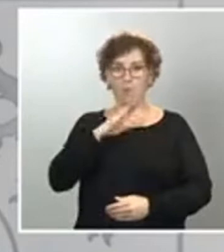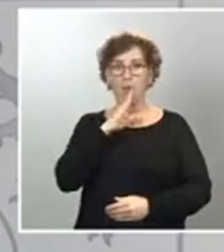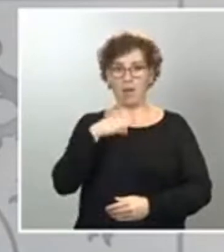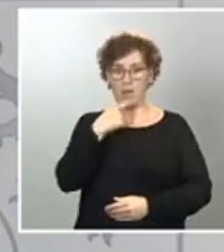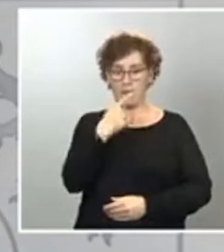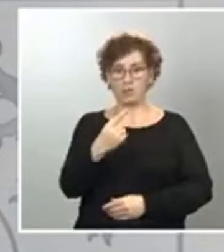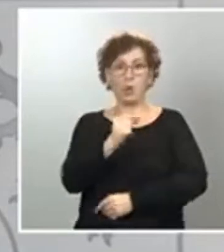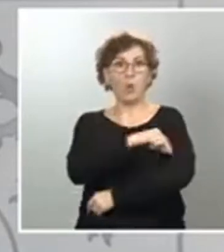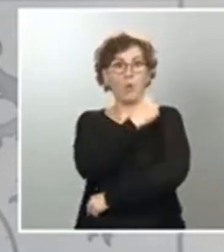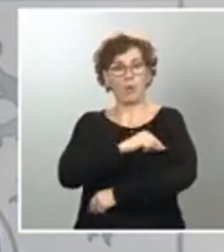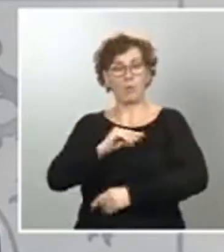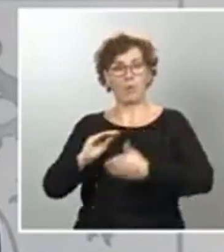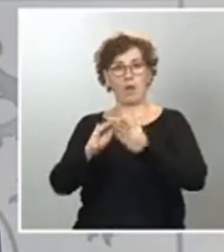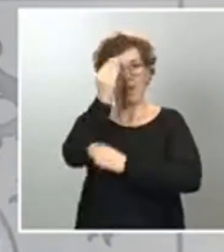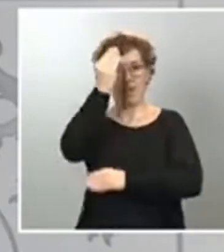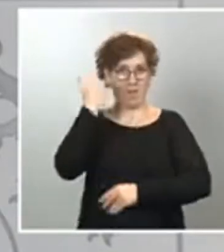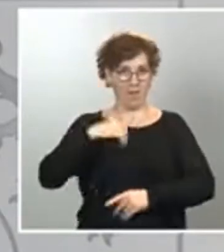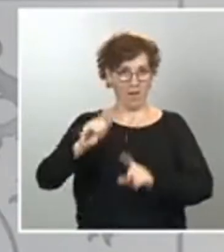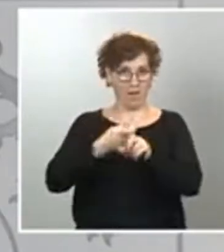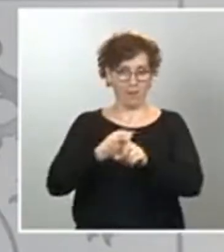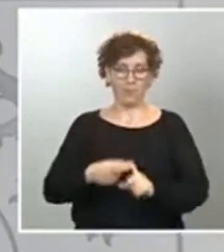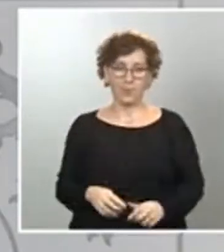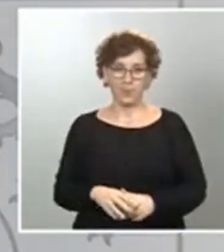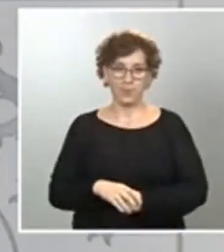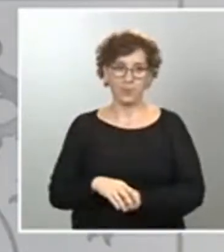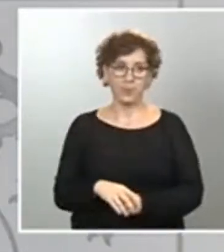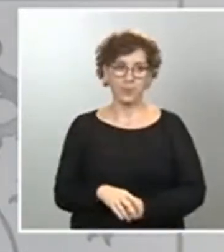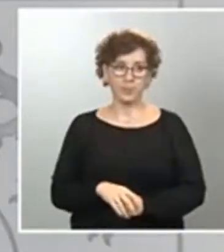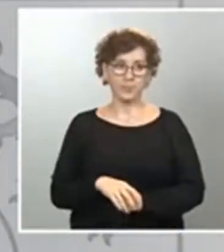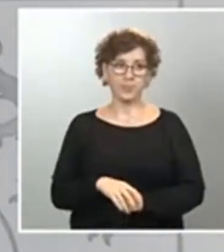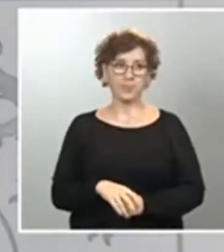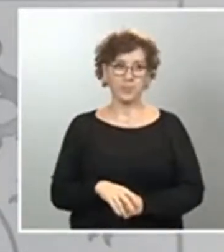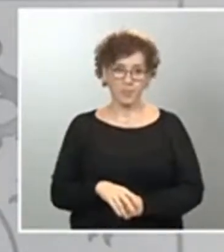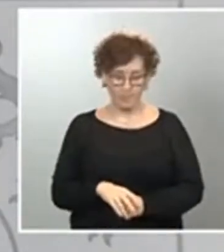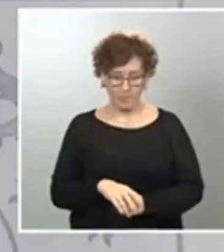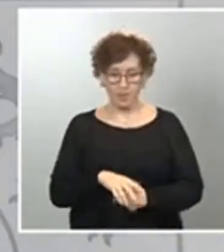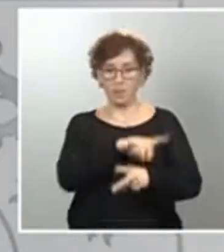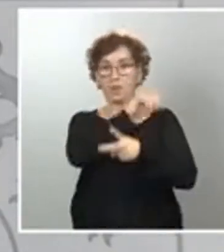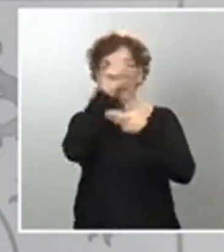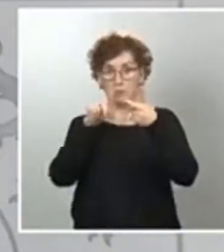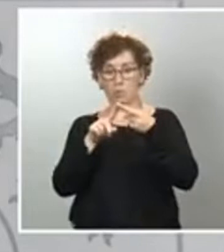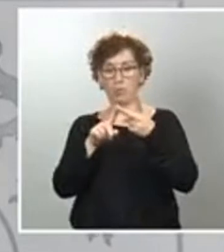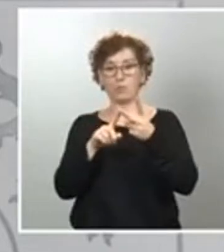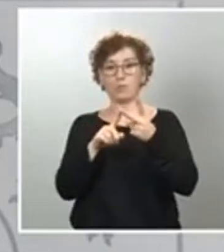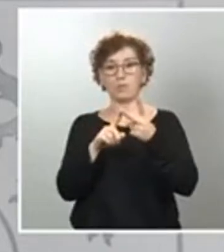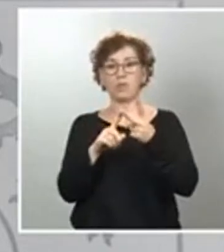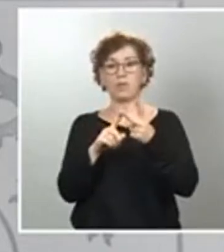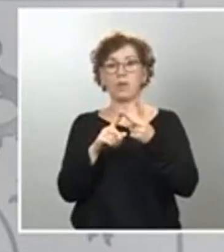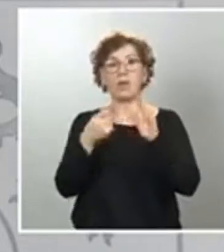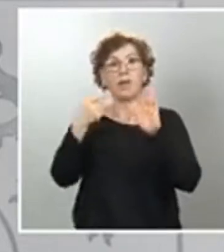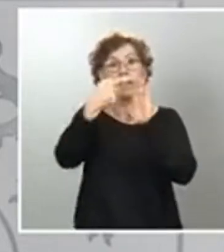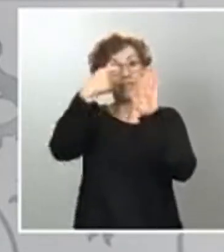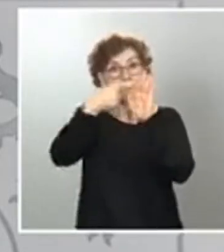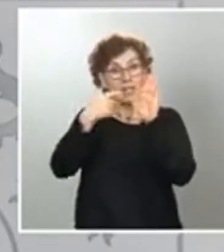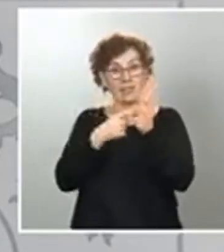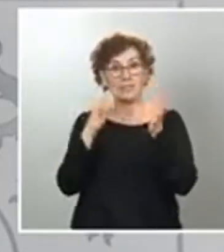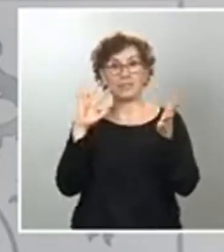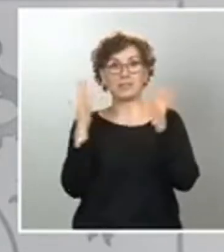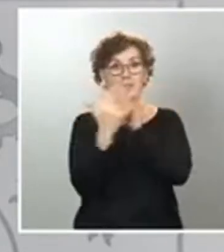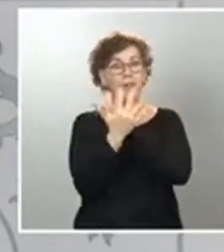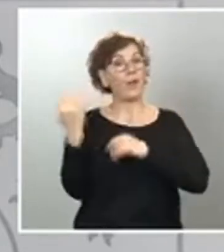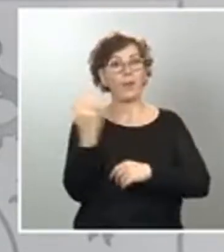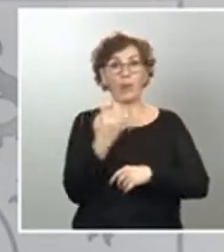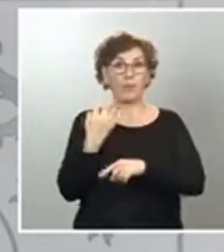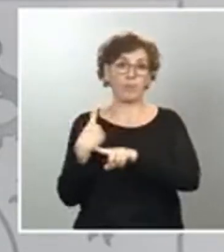contra el virus. En segundo lugar, como les he dicho, la desescalada tiene que ser asimétrica, deberá ser asimétrica.